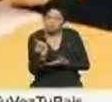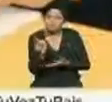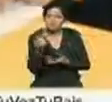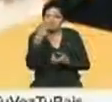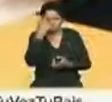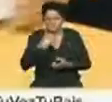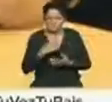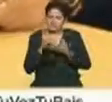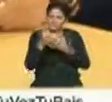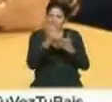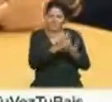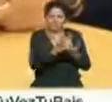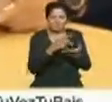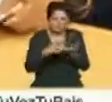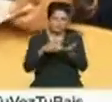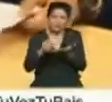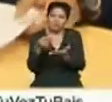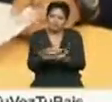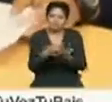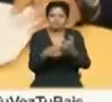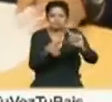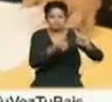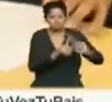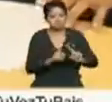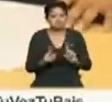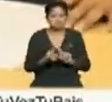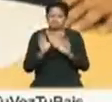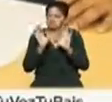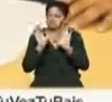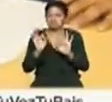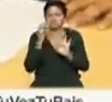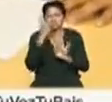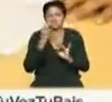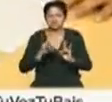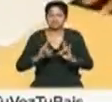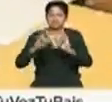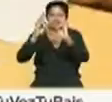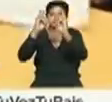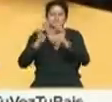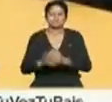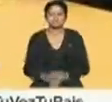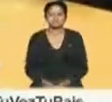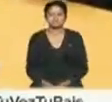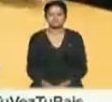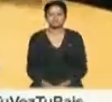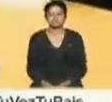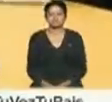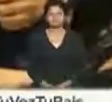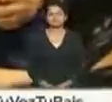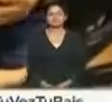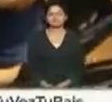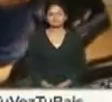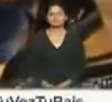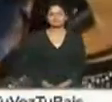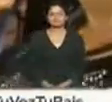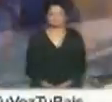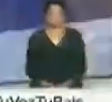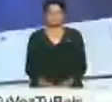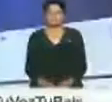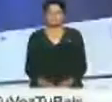funcionarios que están listos para asistir y asesorar a los productores y emprendedores de las zonas. Carolina Díaz, Noticiero